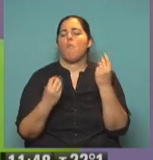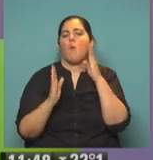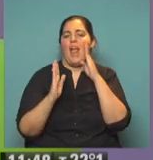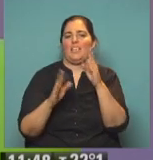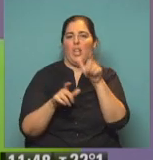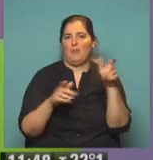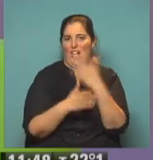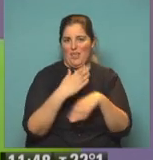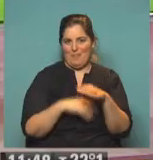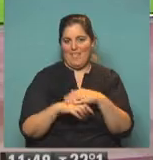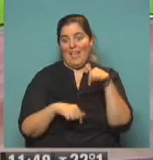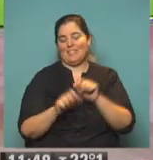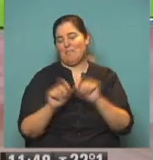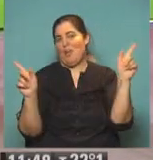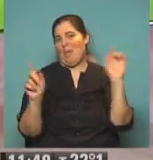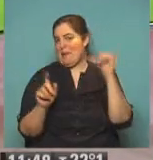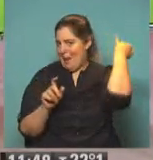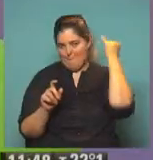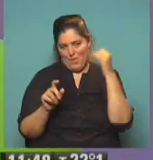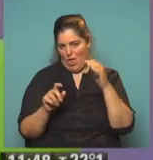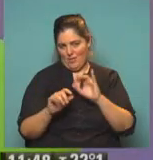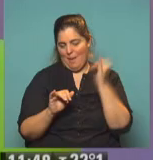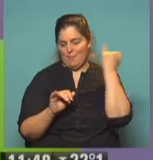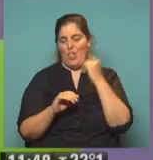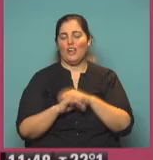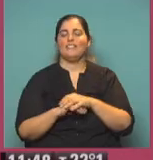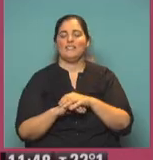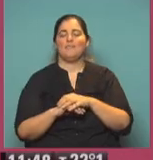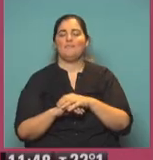con discapacidad. Y este programa es campeón. Ustedes campeones. Así que gracias por venir.